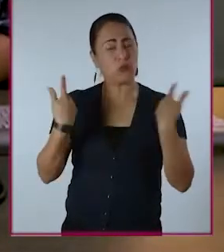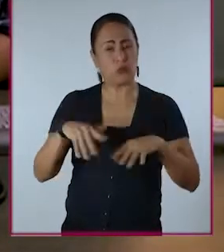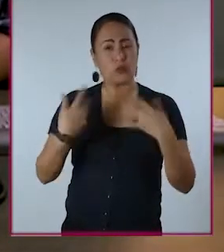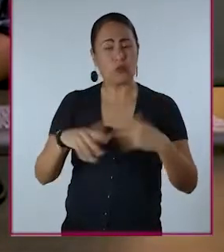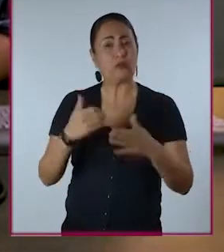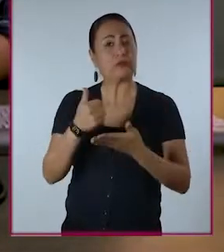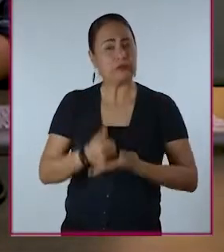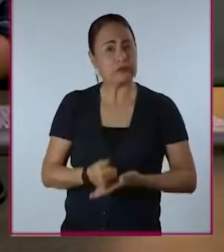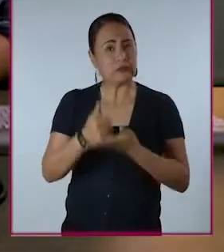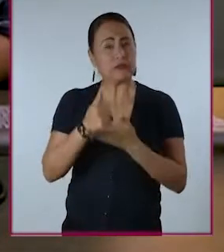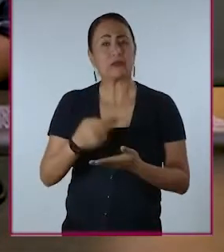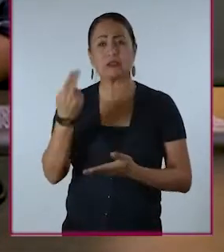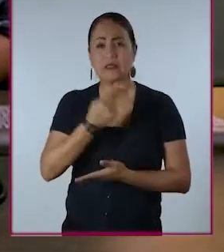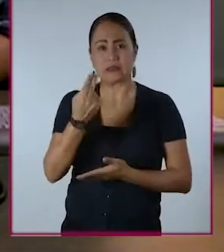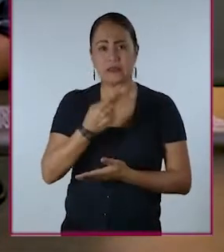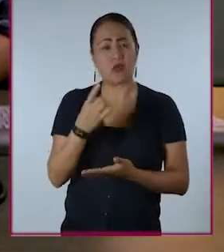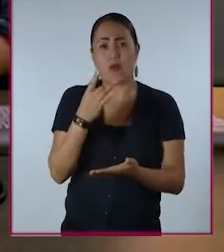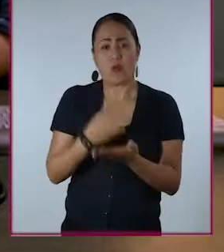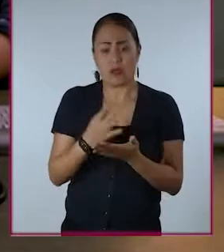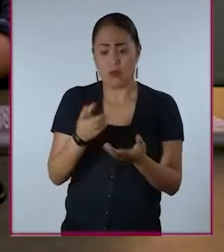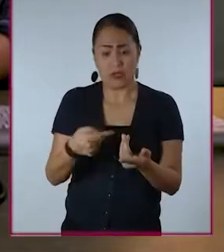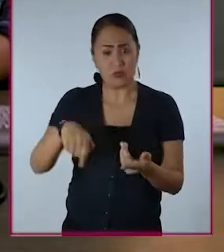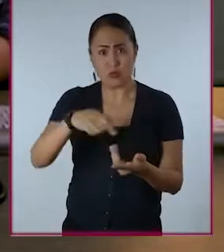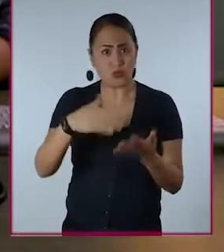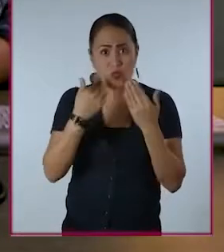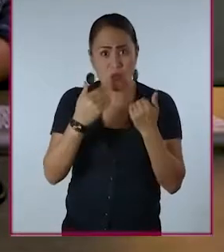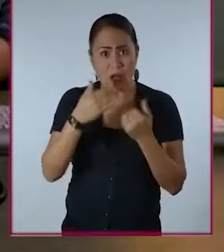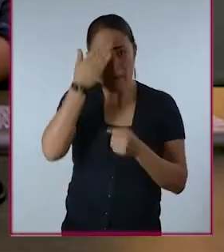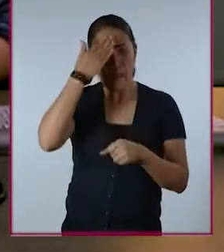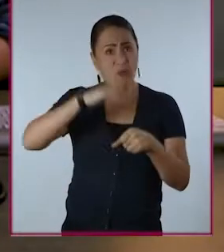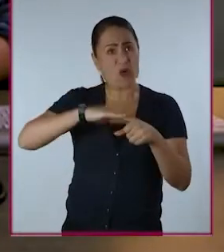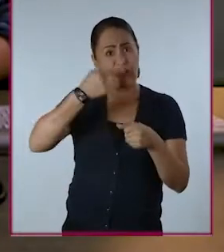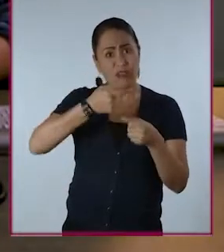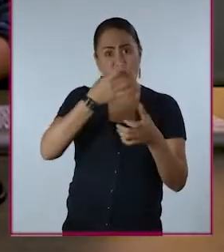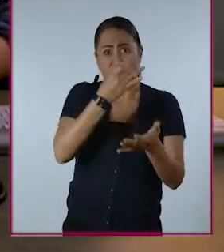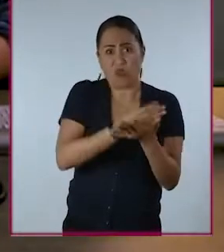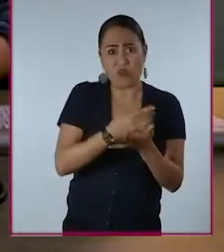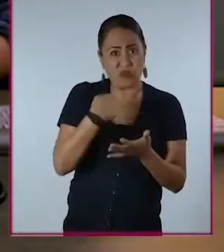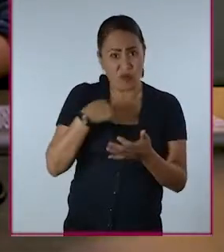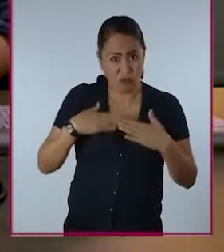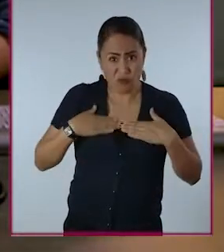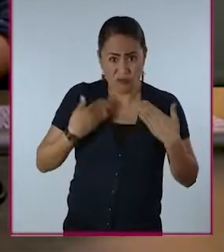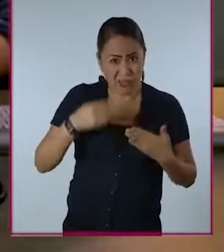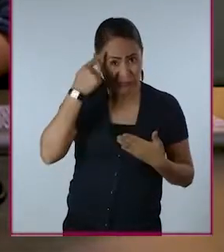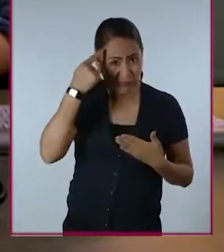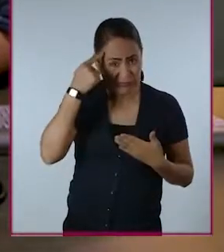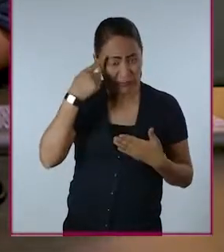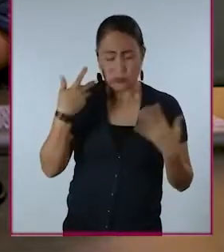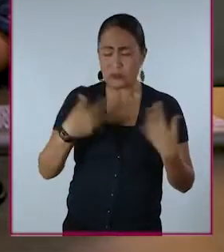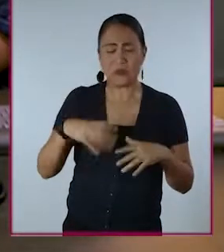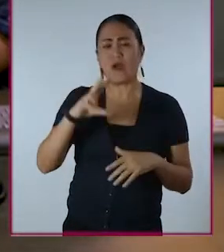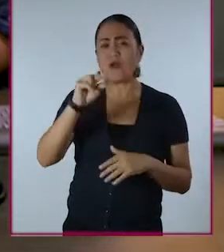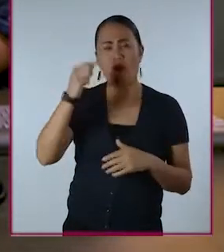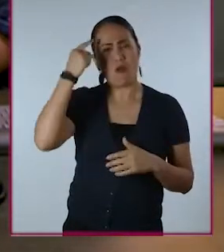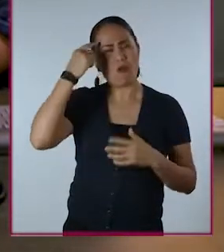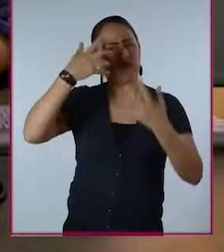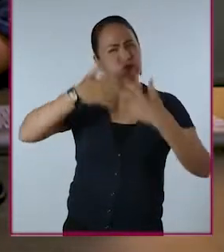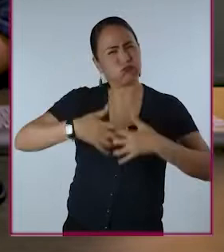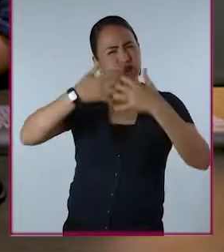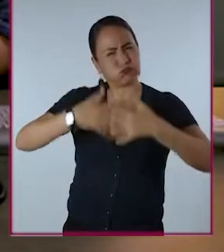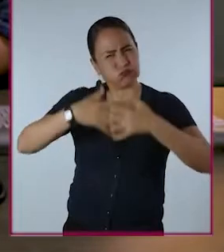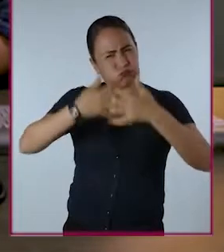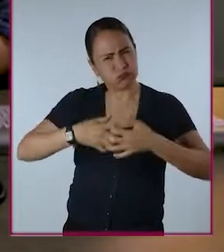tendríamos nuestra propia memoria para almacenar recuerdos, y yo no confío mucho en la mía. La capacidad de nuestra memoria es asombrosa, siempre y cuando